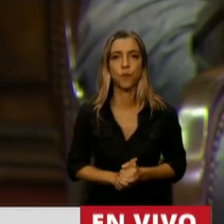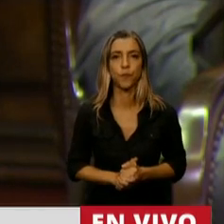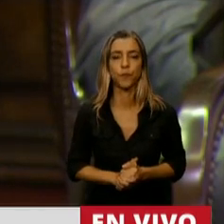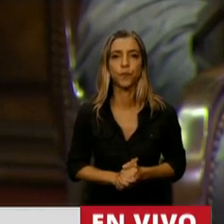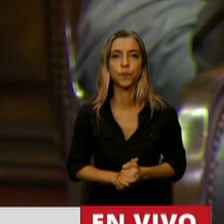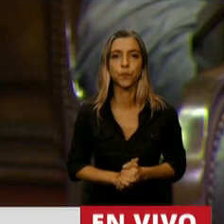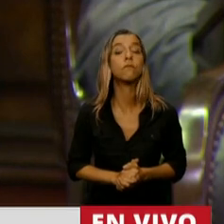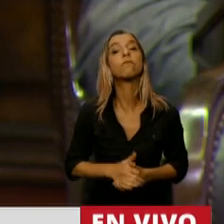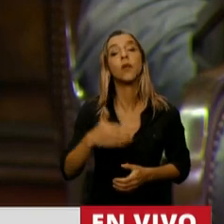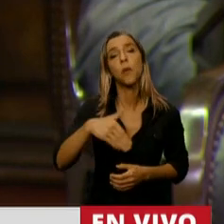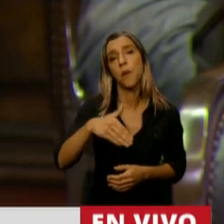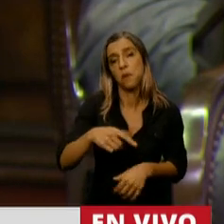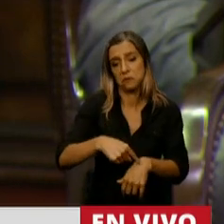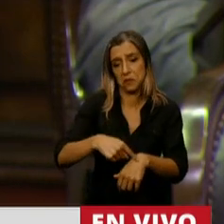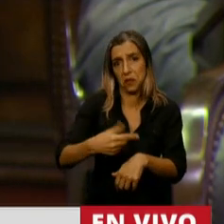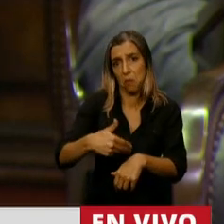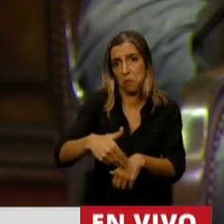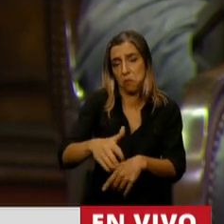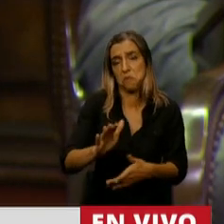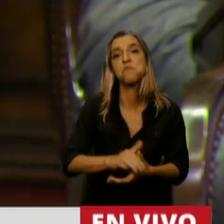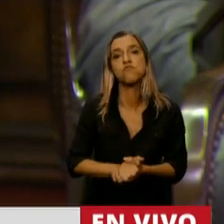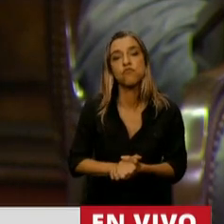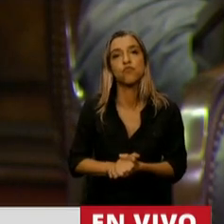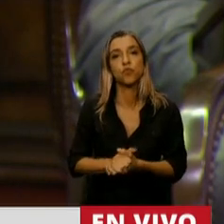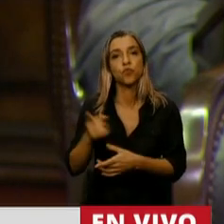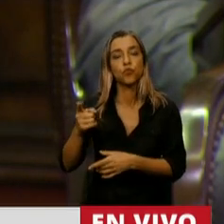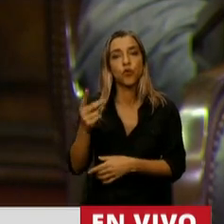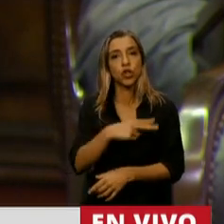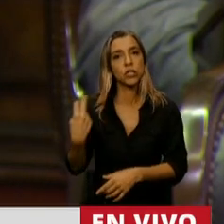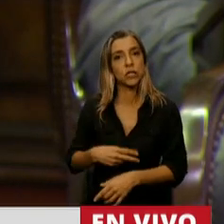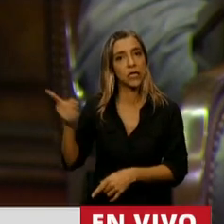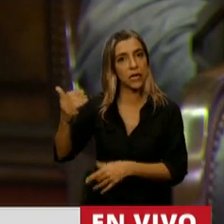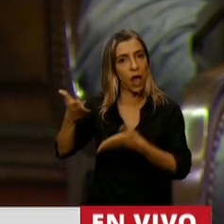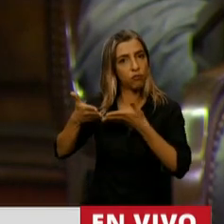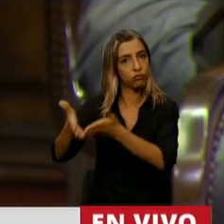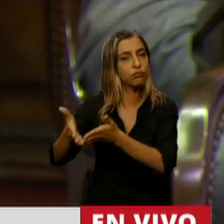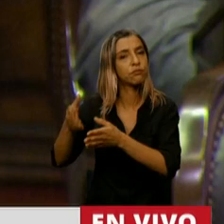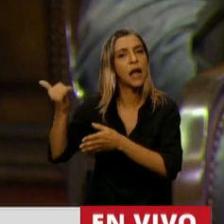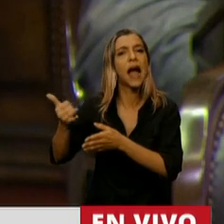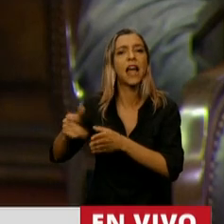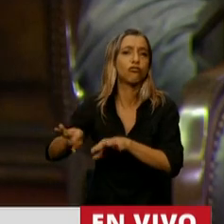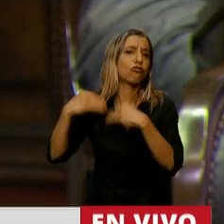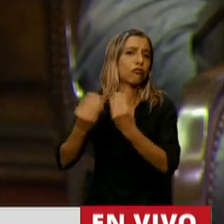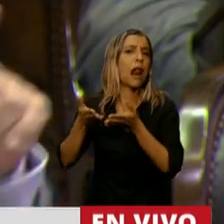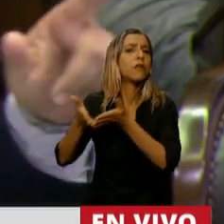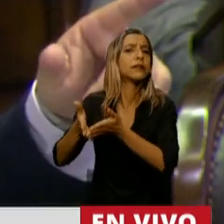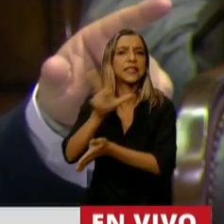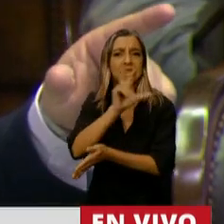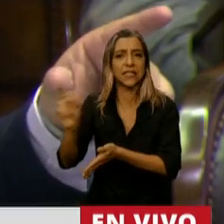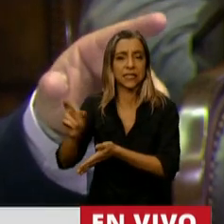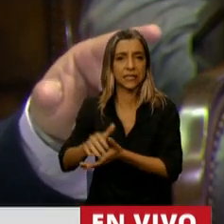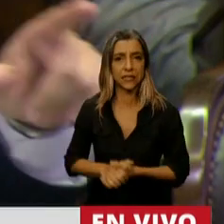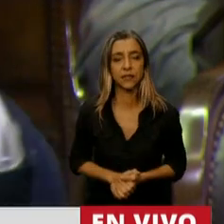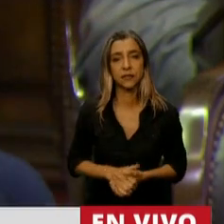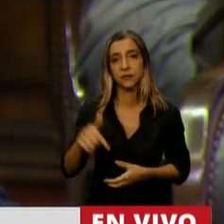dentro de poco tiempo la flota pesquera china compuesta por alrededor de 300 barcos y hoy